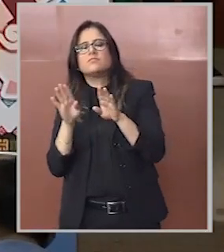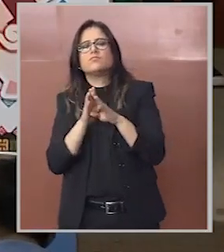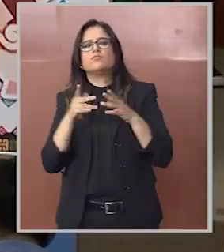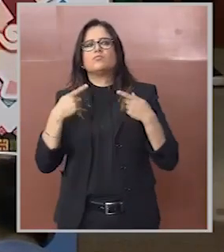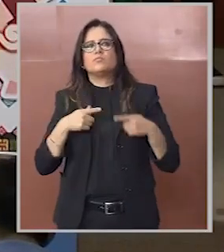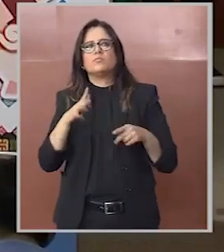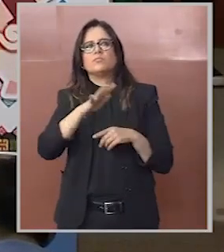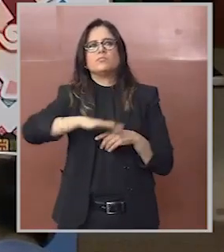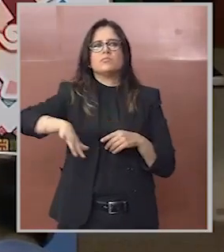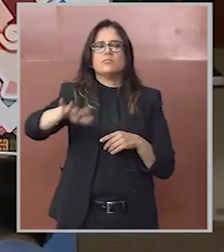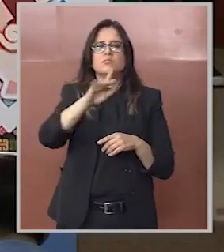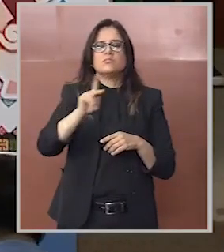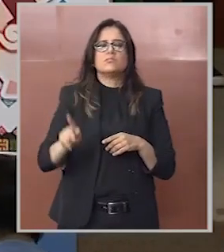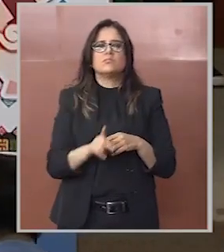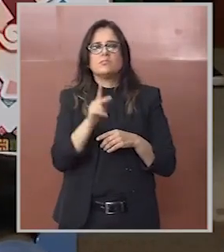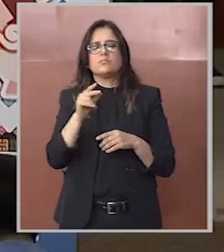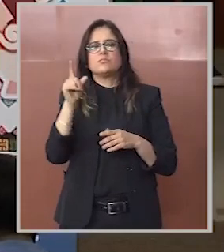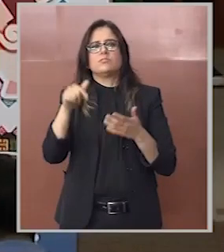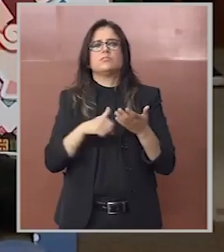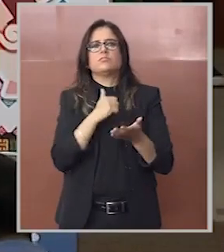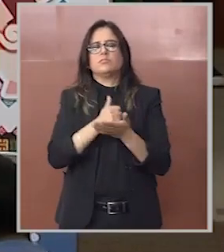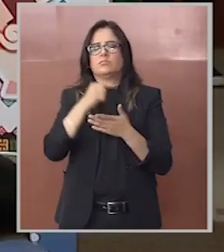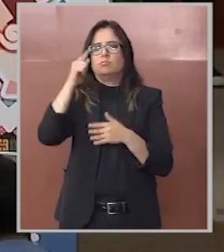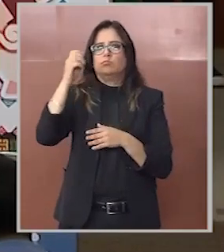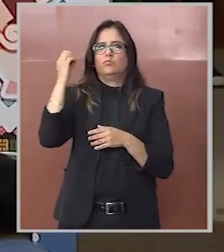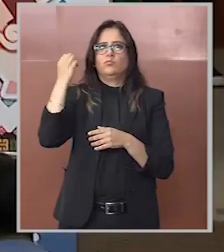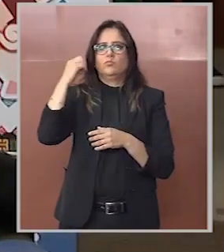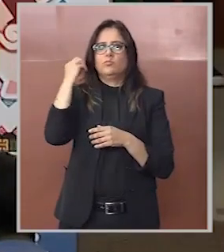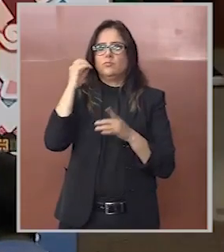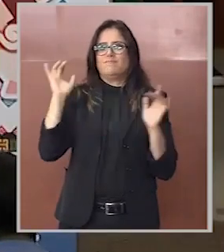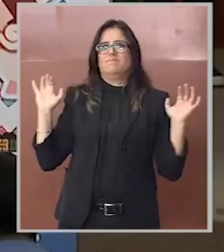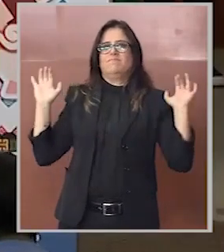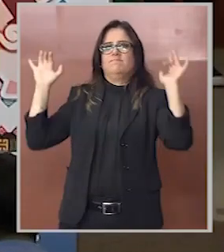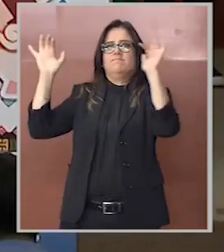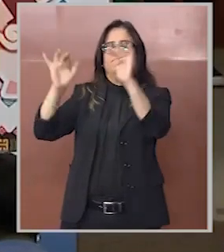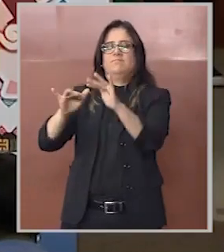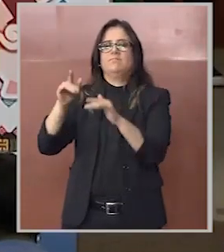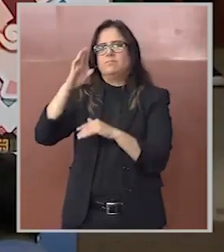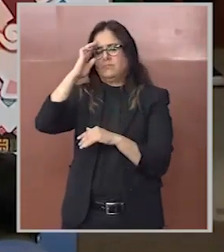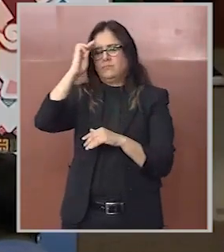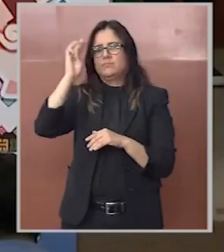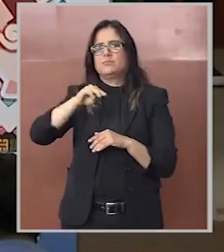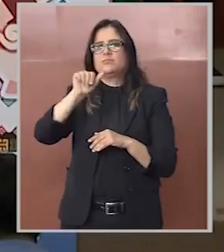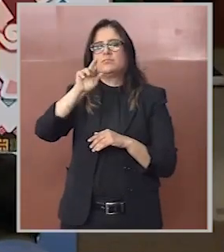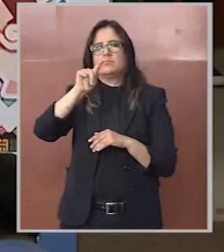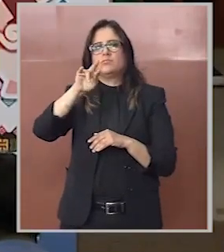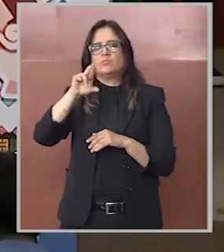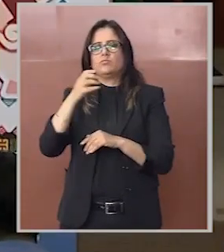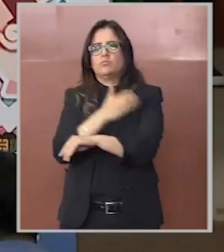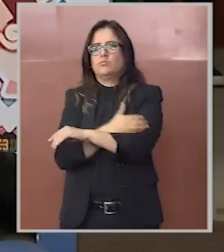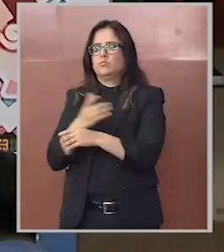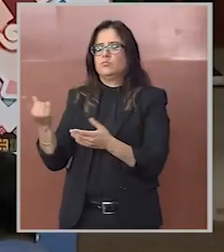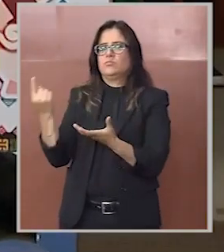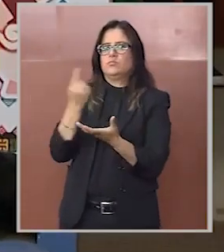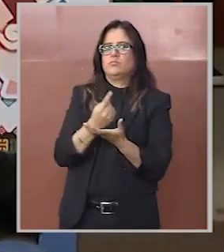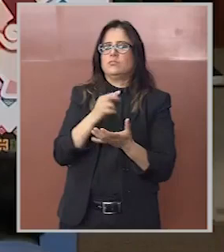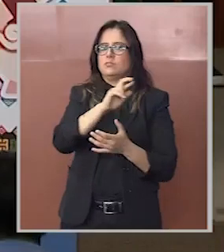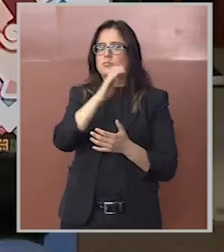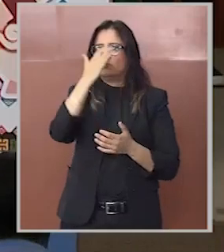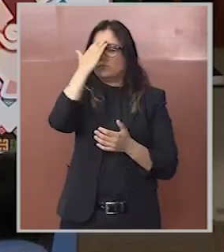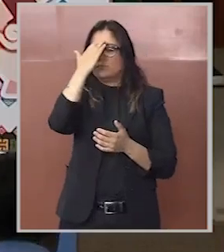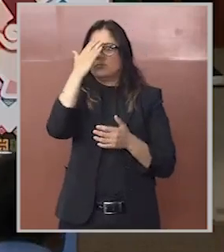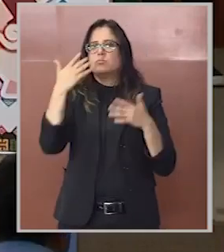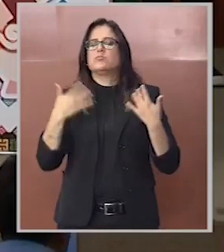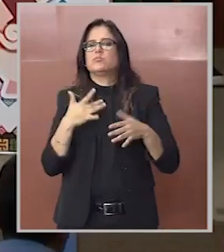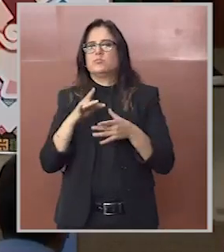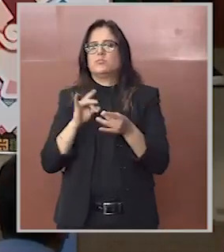hubo un encuentro en la ciudad de Oaxaca el cual nos acompañó Pues el maestro Arturo yo este pues quiero reconocer porque se se lo lo comentamos